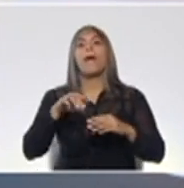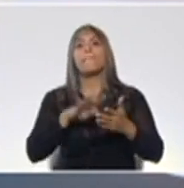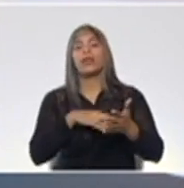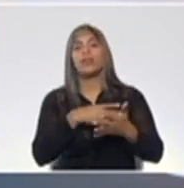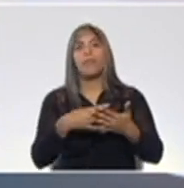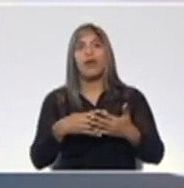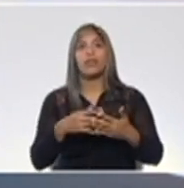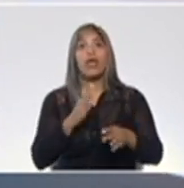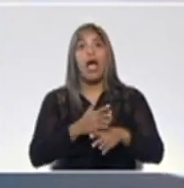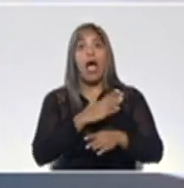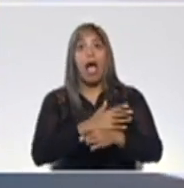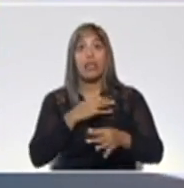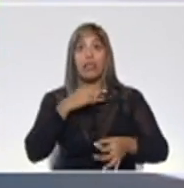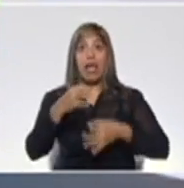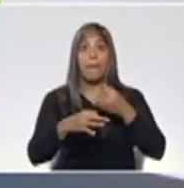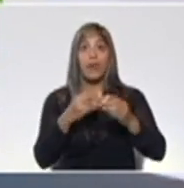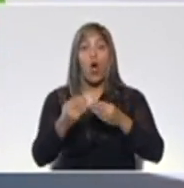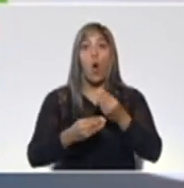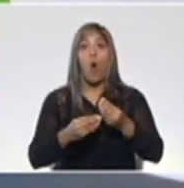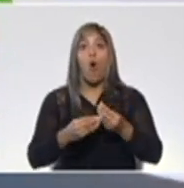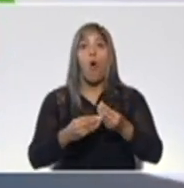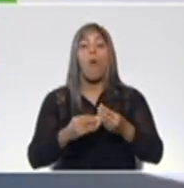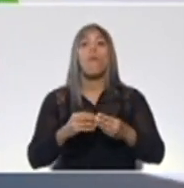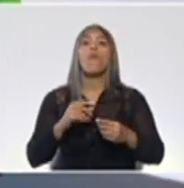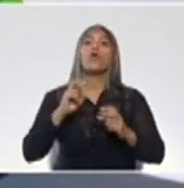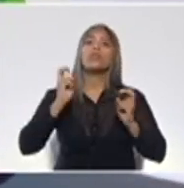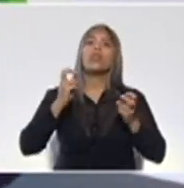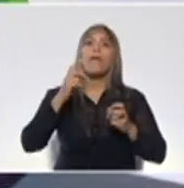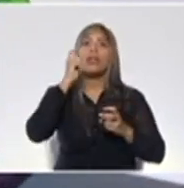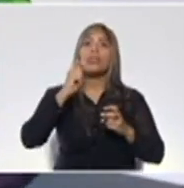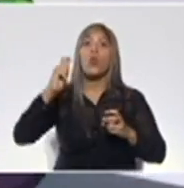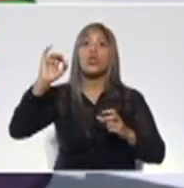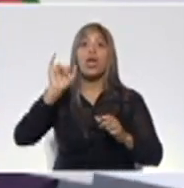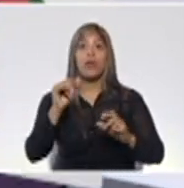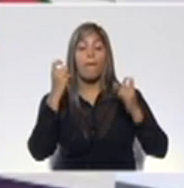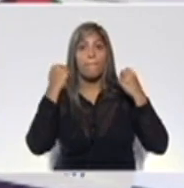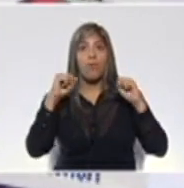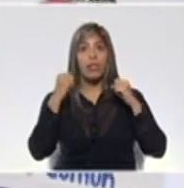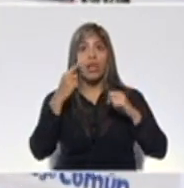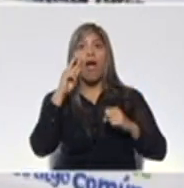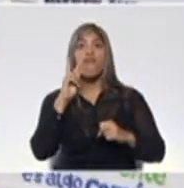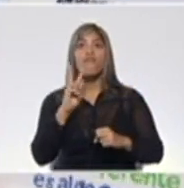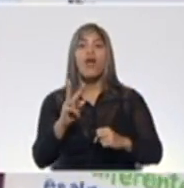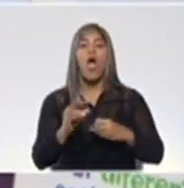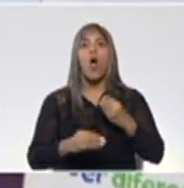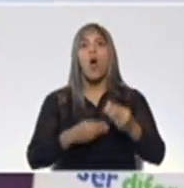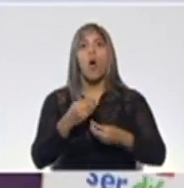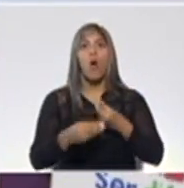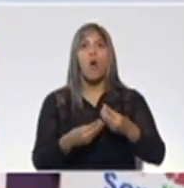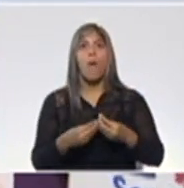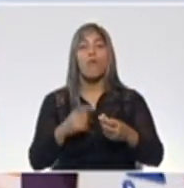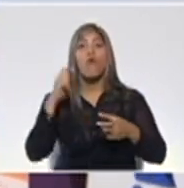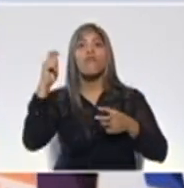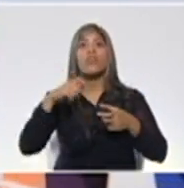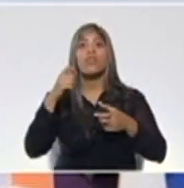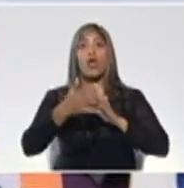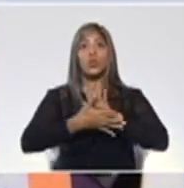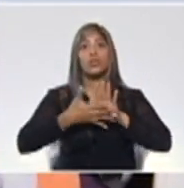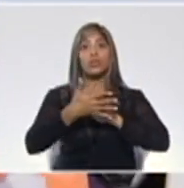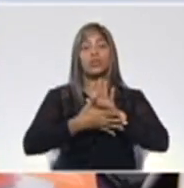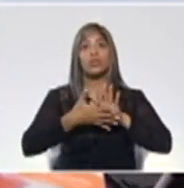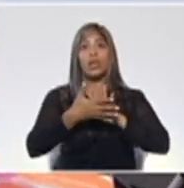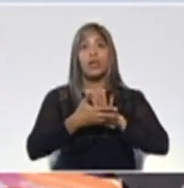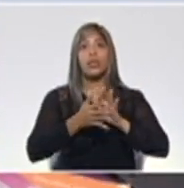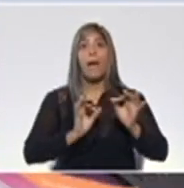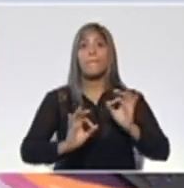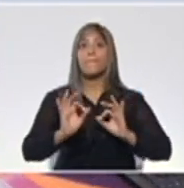matemática. Antes de desarrollar el referente teórico práctico de este día, vamos a ver el video de lengua de señas